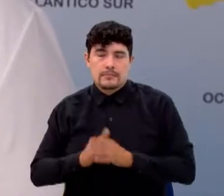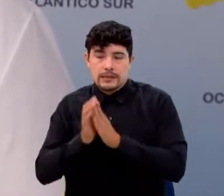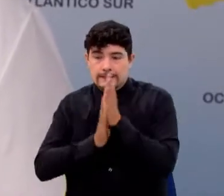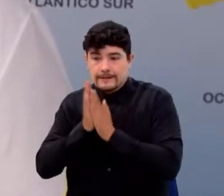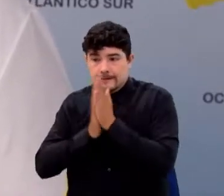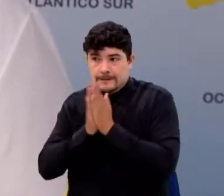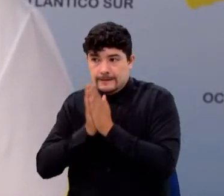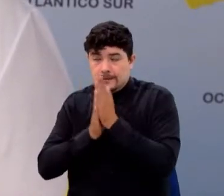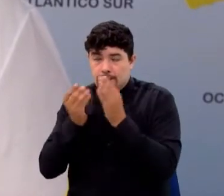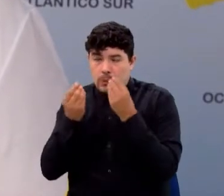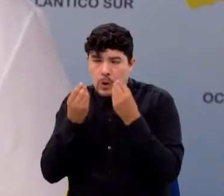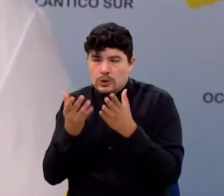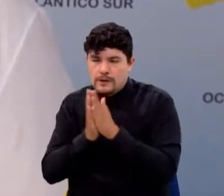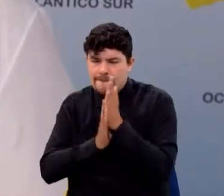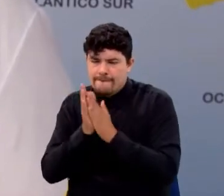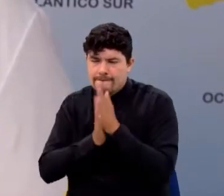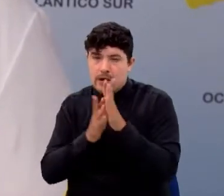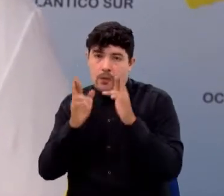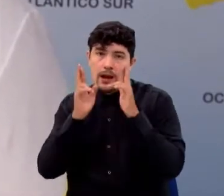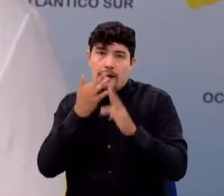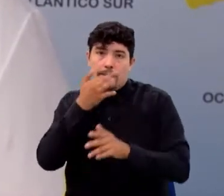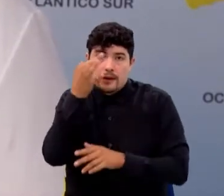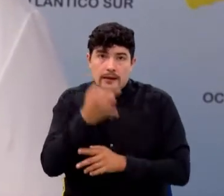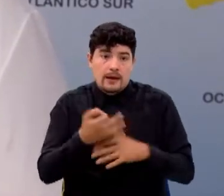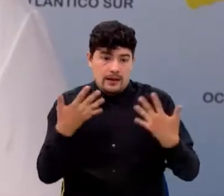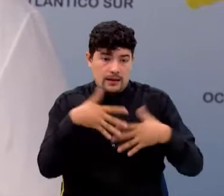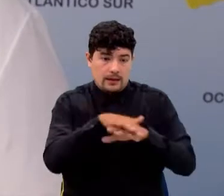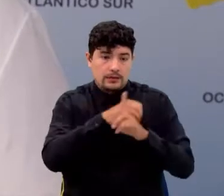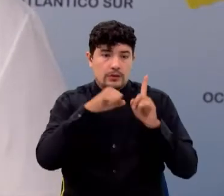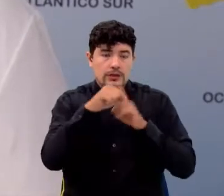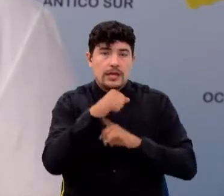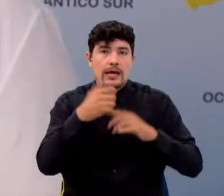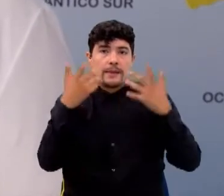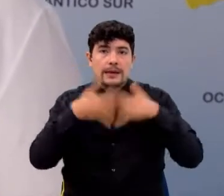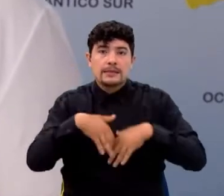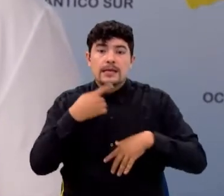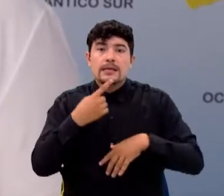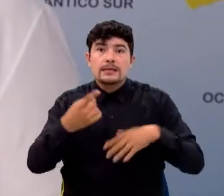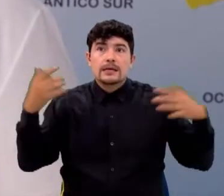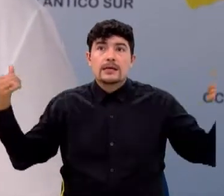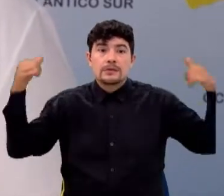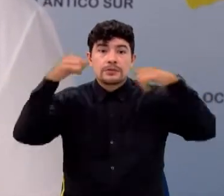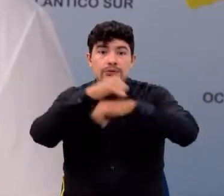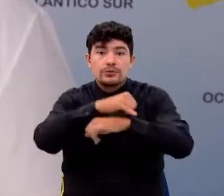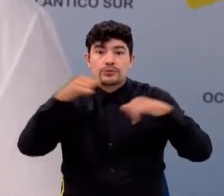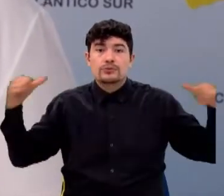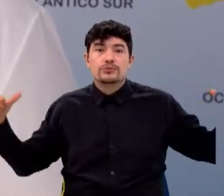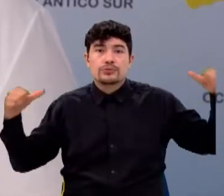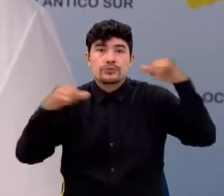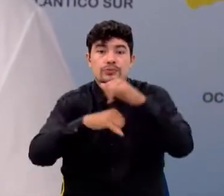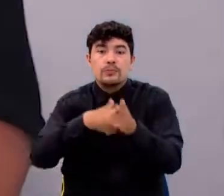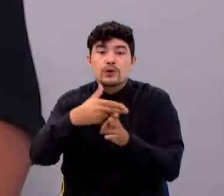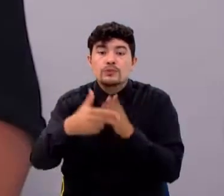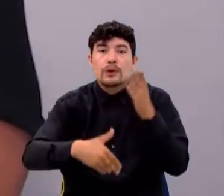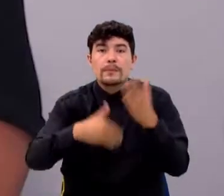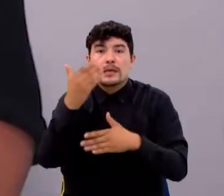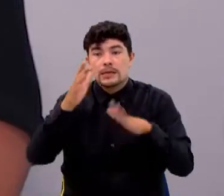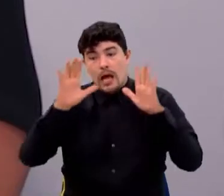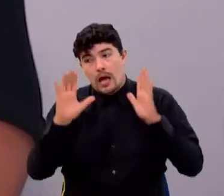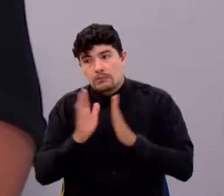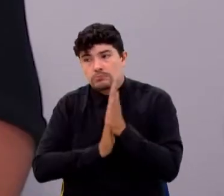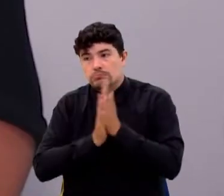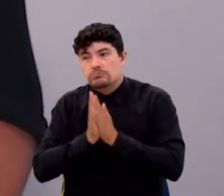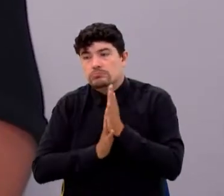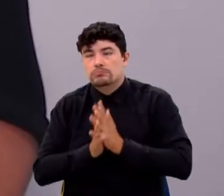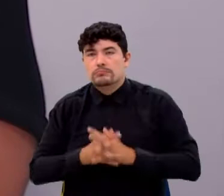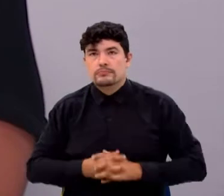esperamos que sea verdad. Ya por lo menos en redes dicen que las aerolíneas van a empezar, pues las expectativas son bastantes. Bueno, la